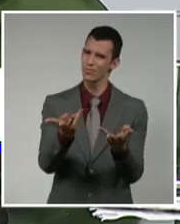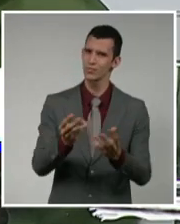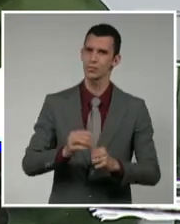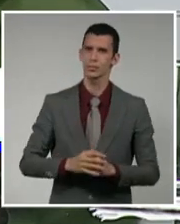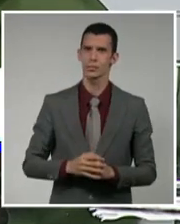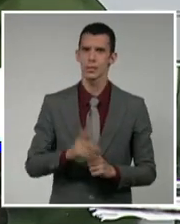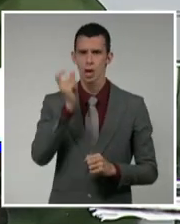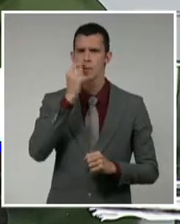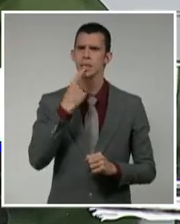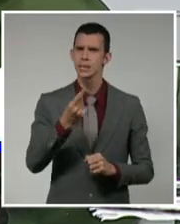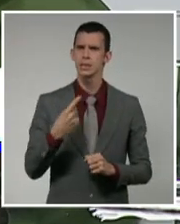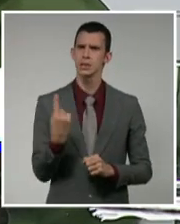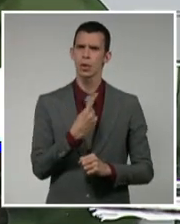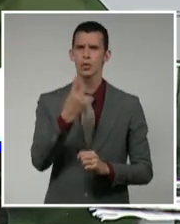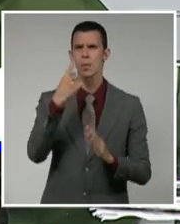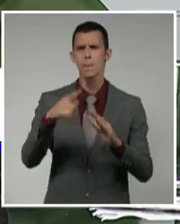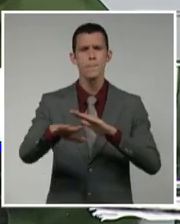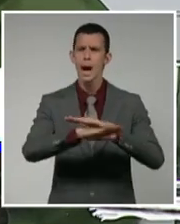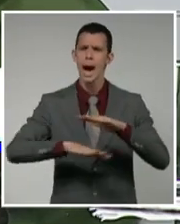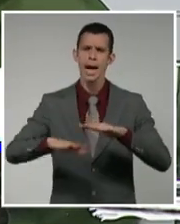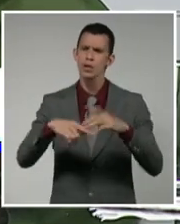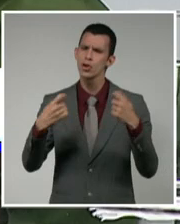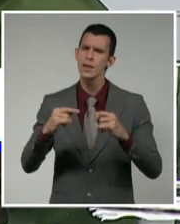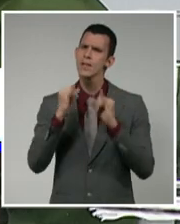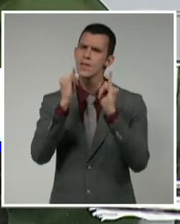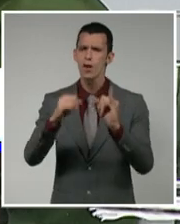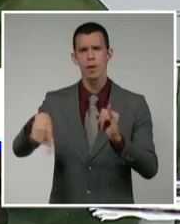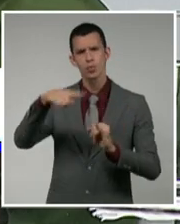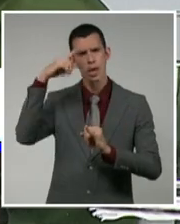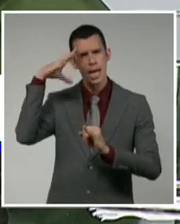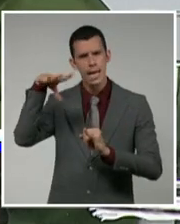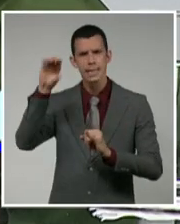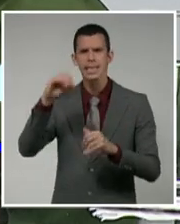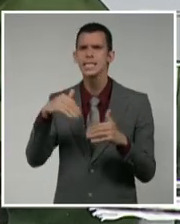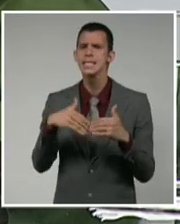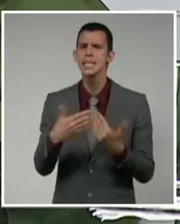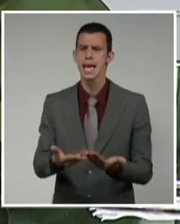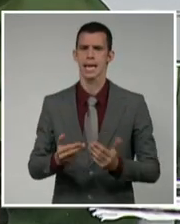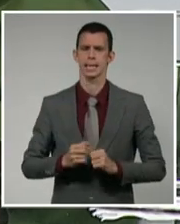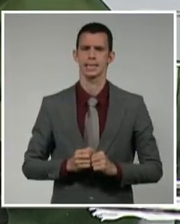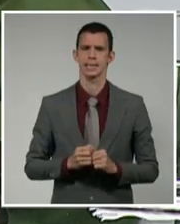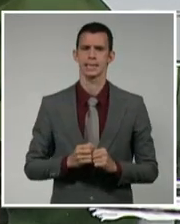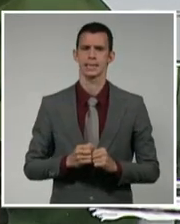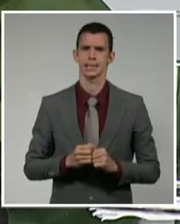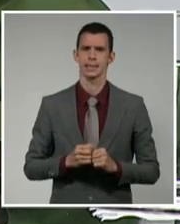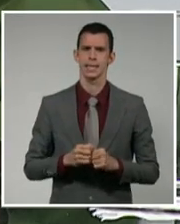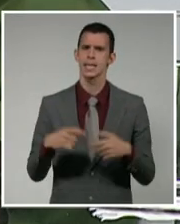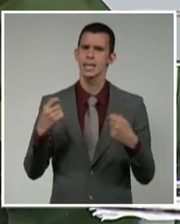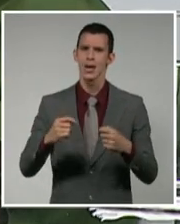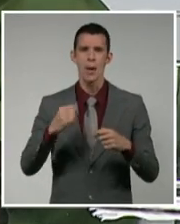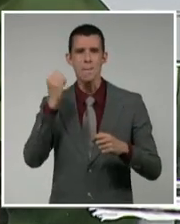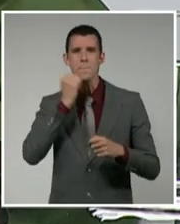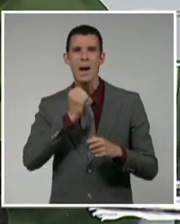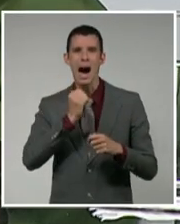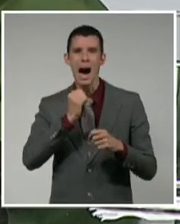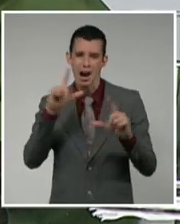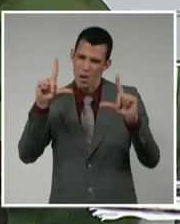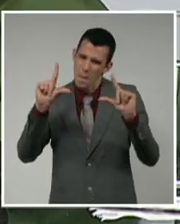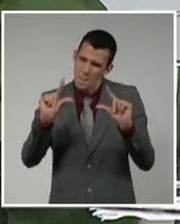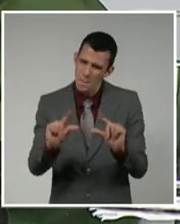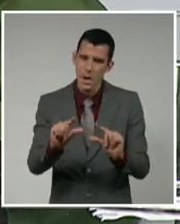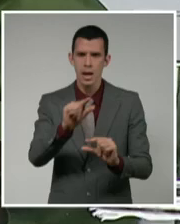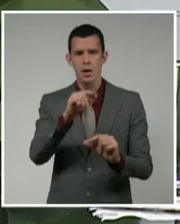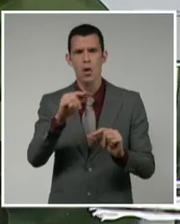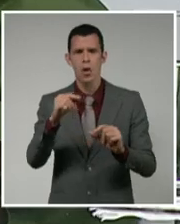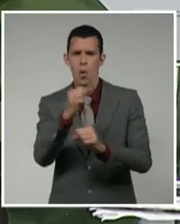principio. A la hora del despacho y de la evaluación no hay incremento. Tiene que haber un decrecimiento y tiene que ser considerable,